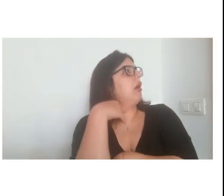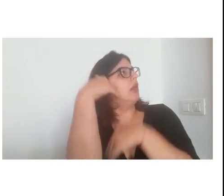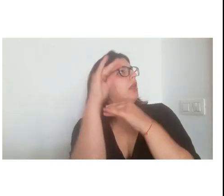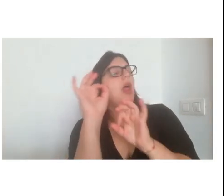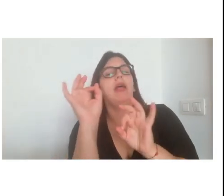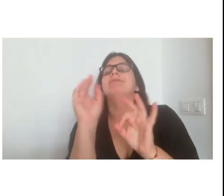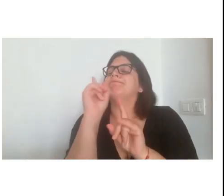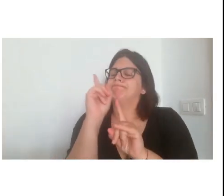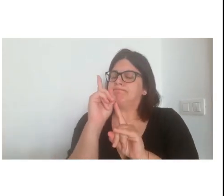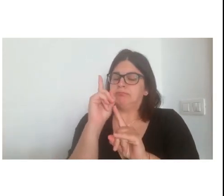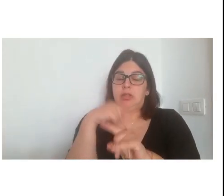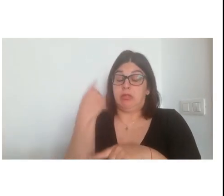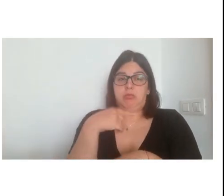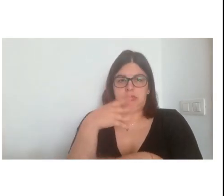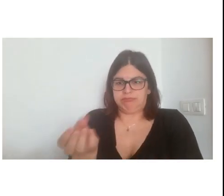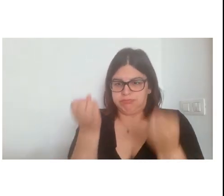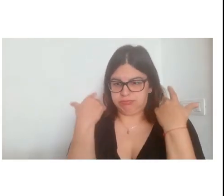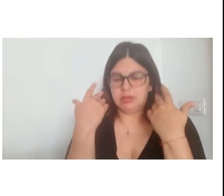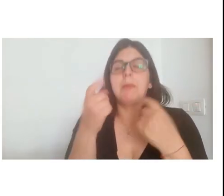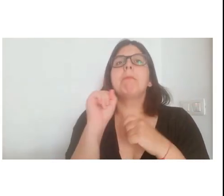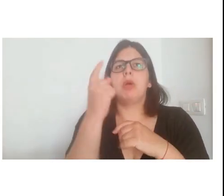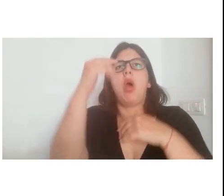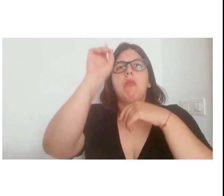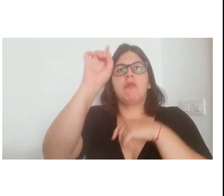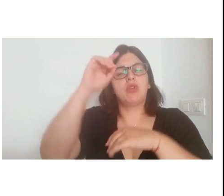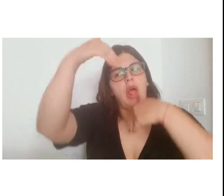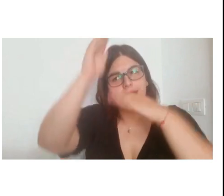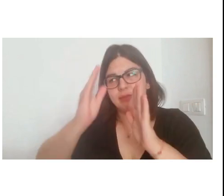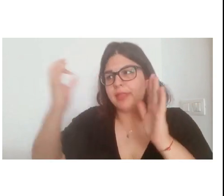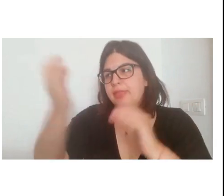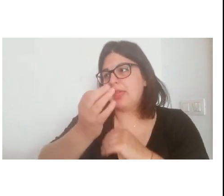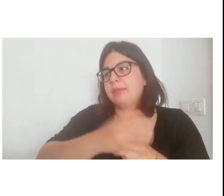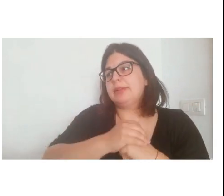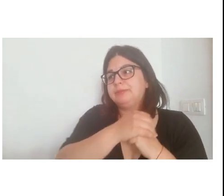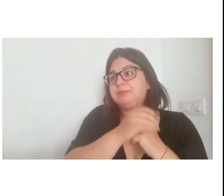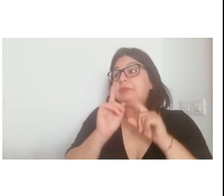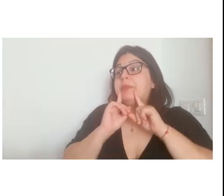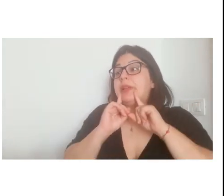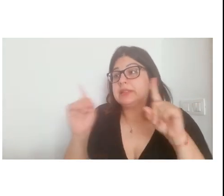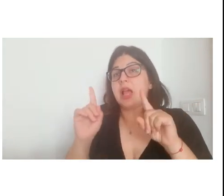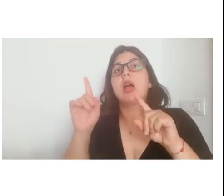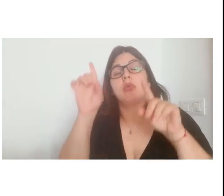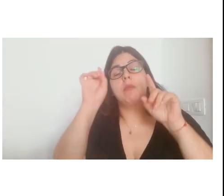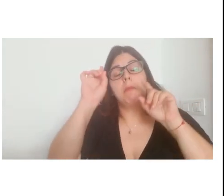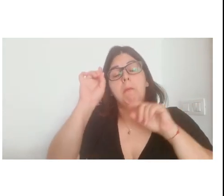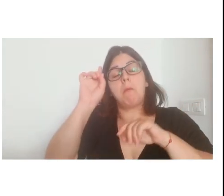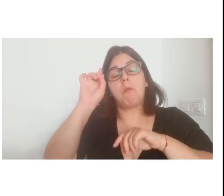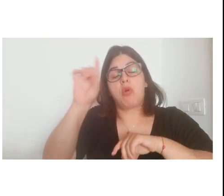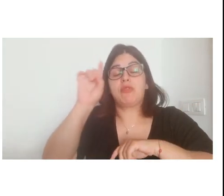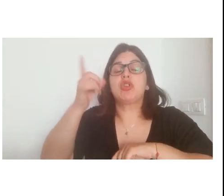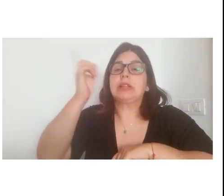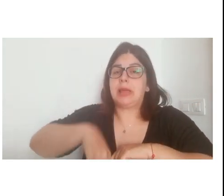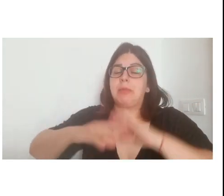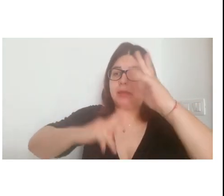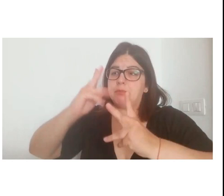máis que estudar ti só na casa. A nosa profesora este ano tamén nos daba puntos en matemáticas para os inicios dos